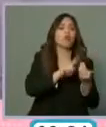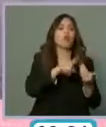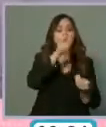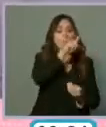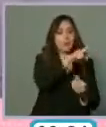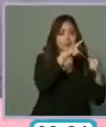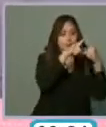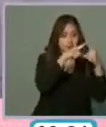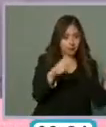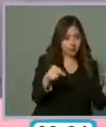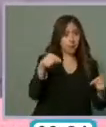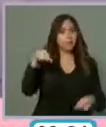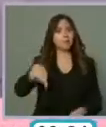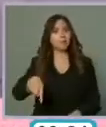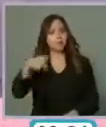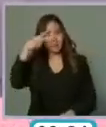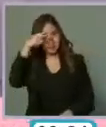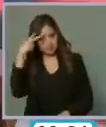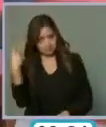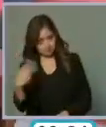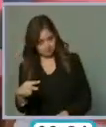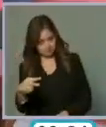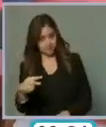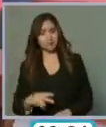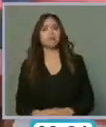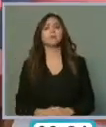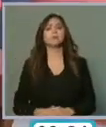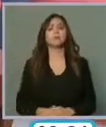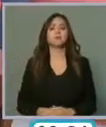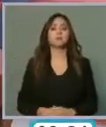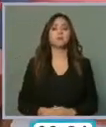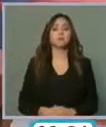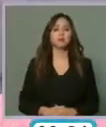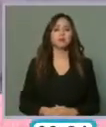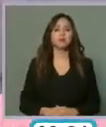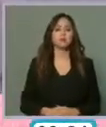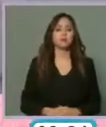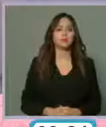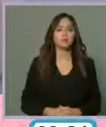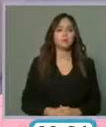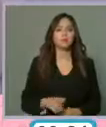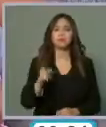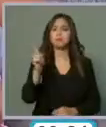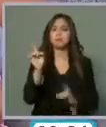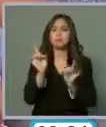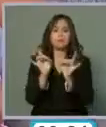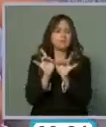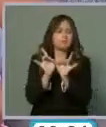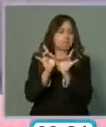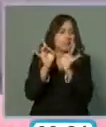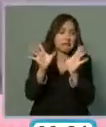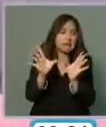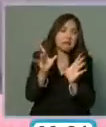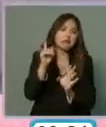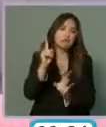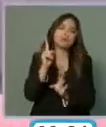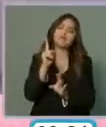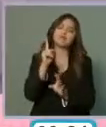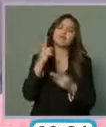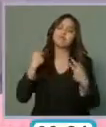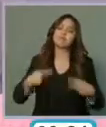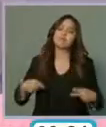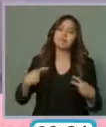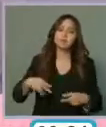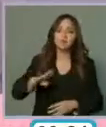Japón y México. Fíjese que ocurrió un incidente curiosísimo, más bien trágico, porque murieron algunas personas, por fortuna